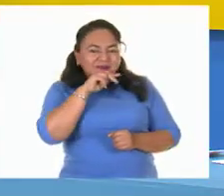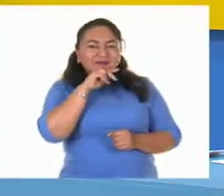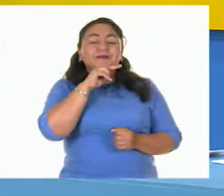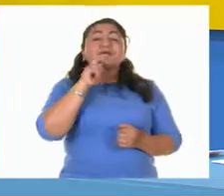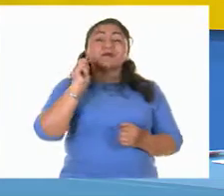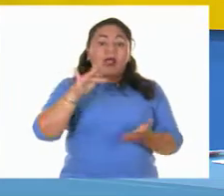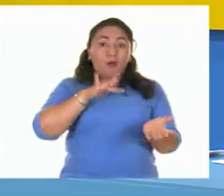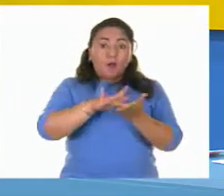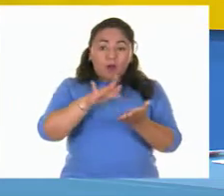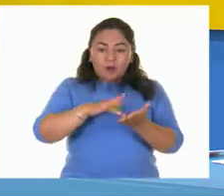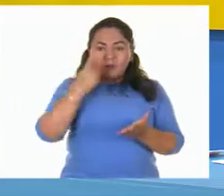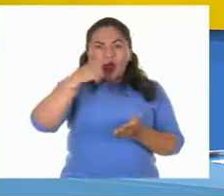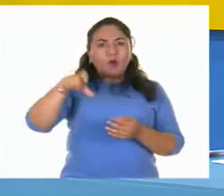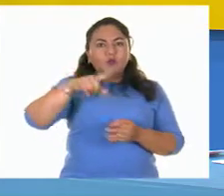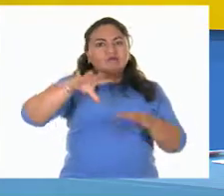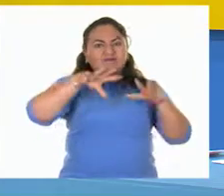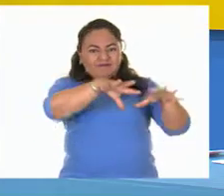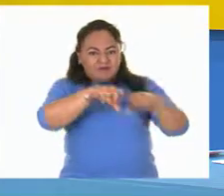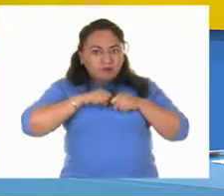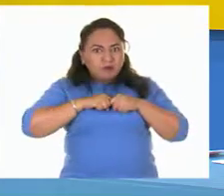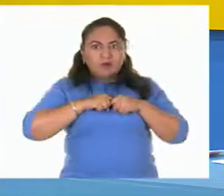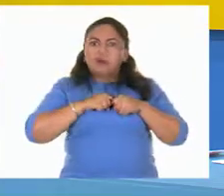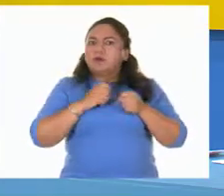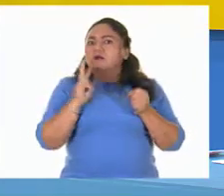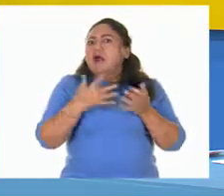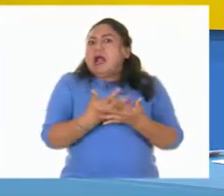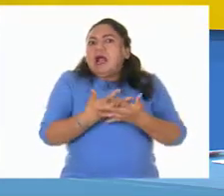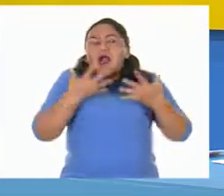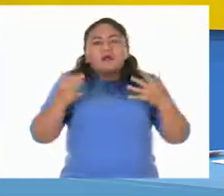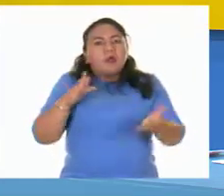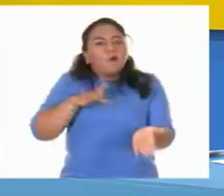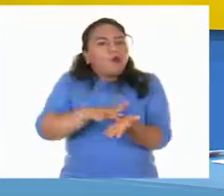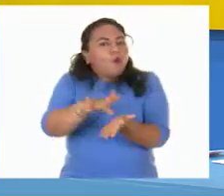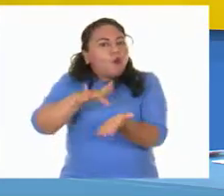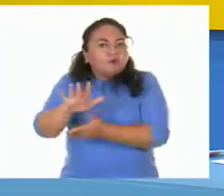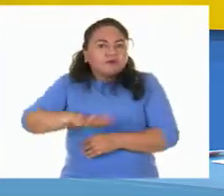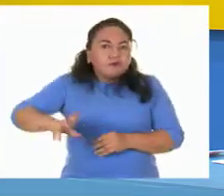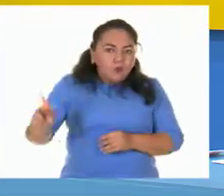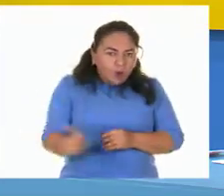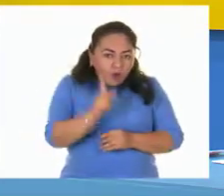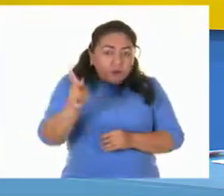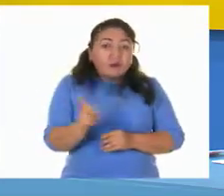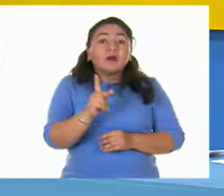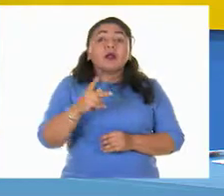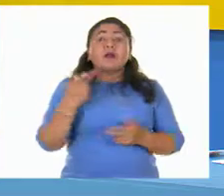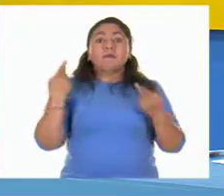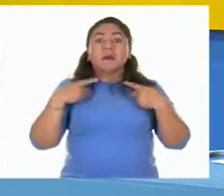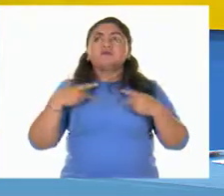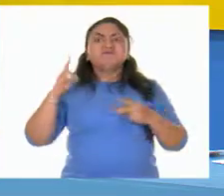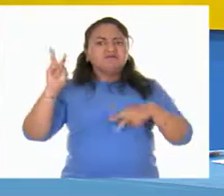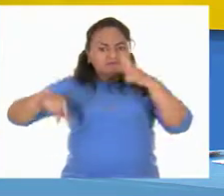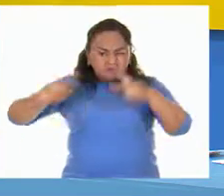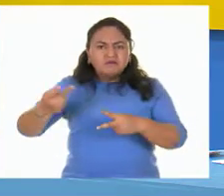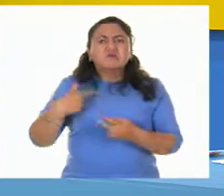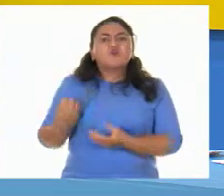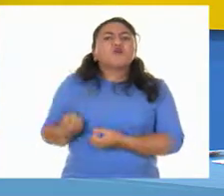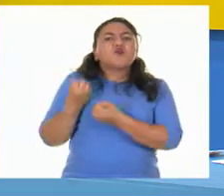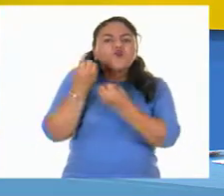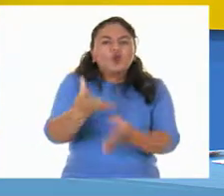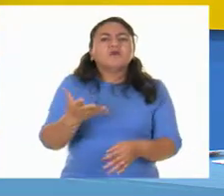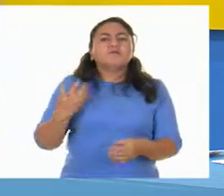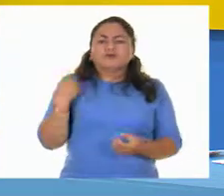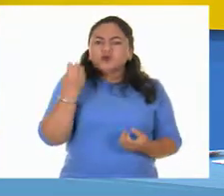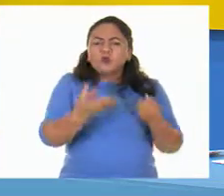apoyo popular a la expropiación petrolera fue enorme. Incluso se cuenta que gente llegaba a donar dinero, objetos y